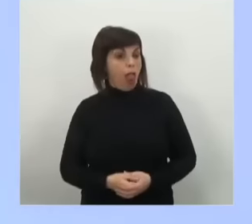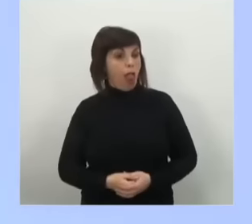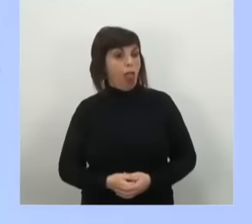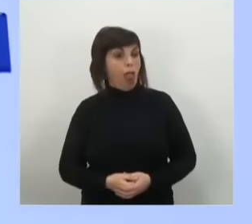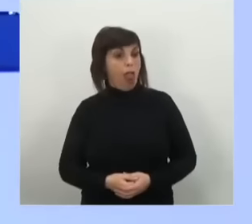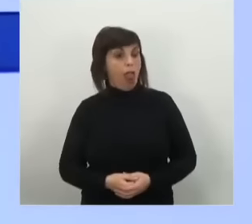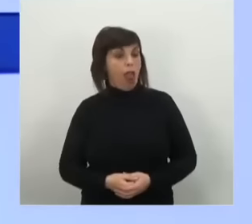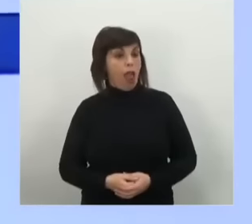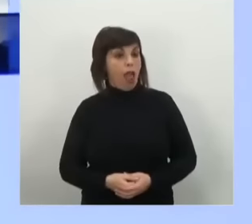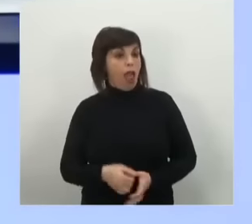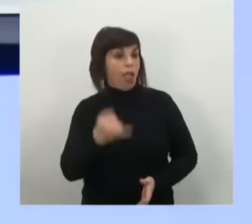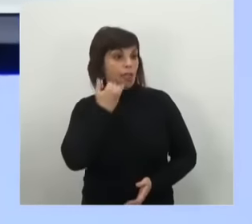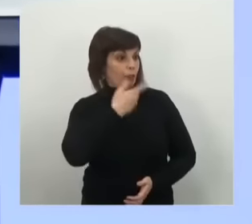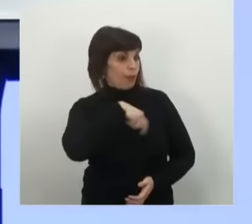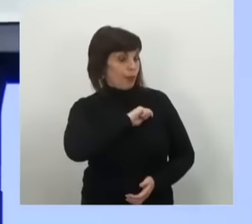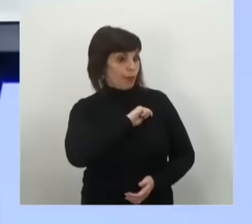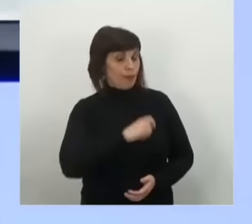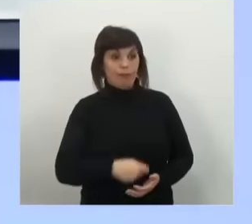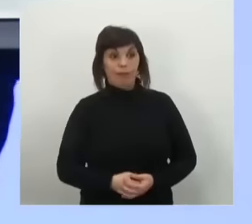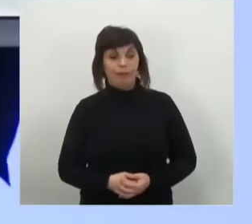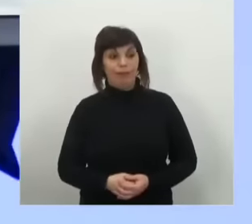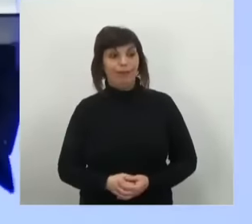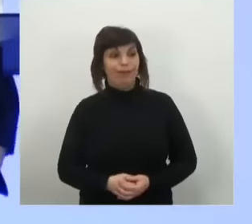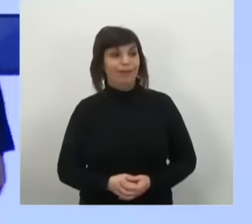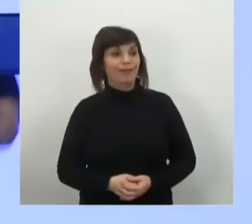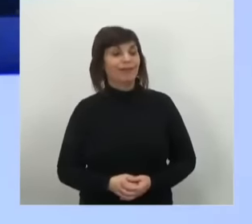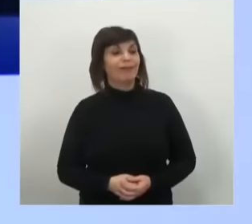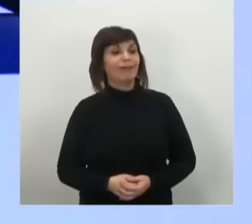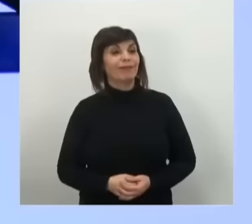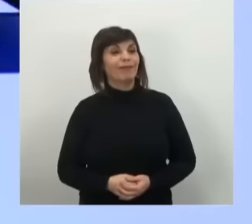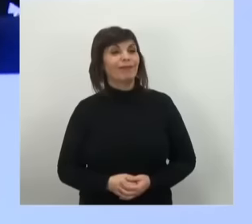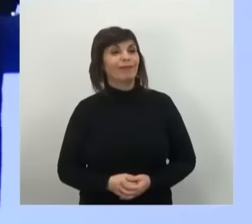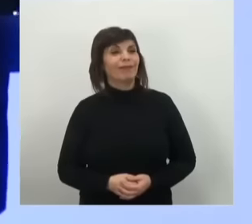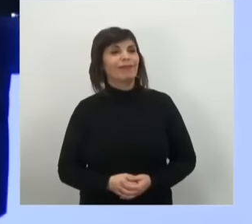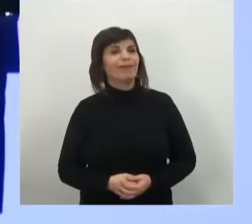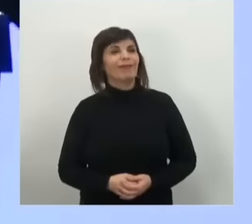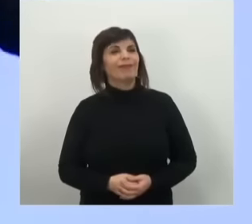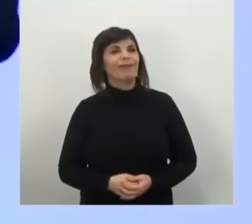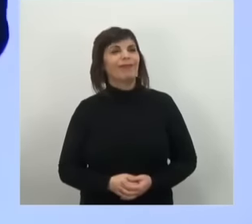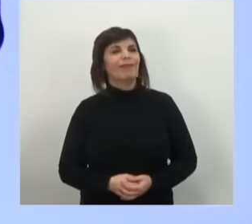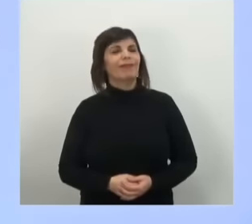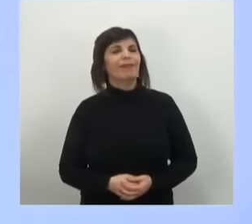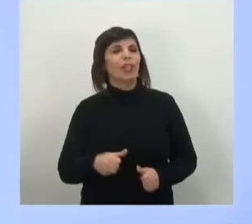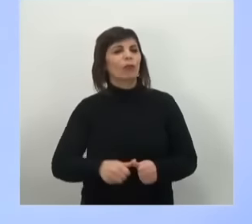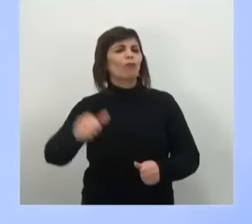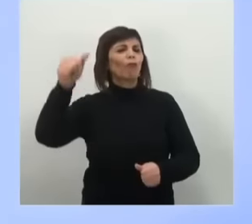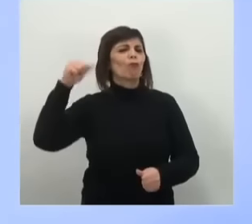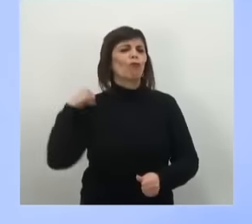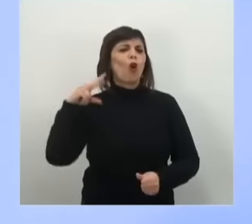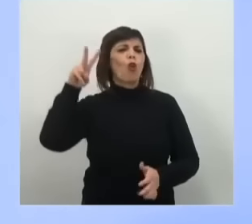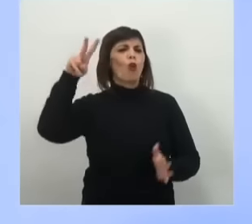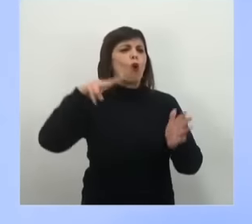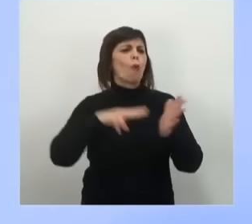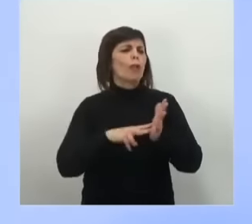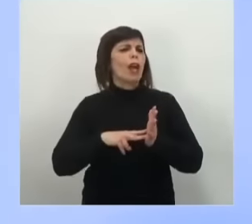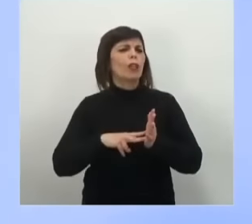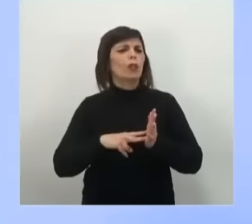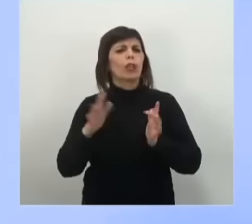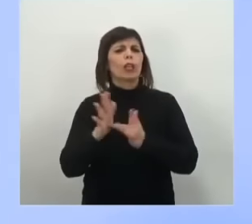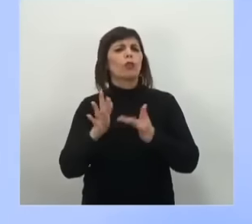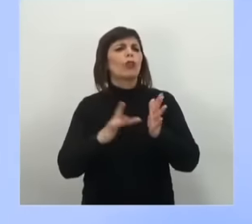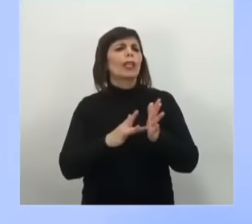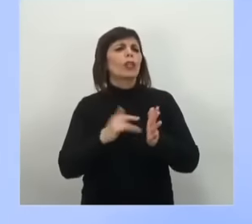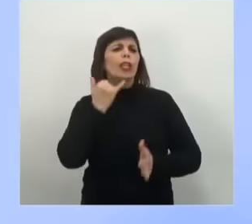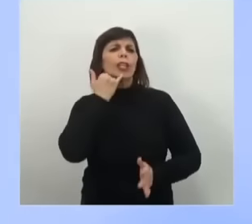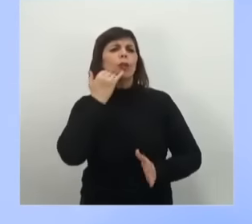español miren Cuál era el que le hablaba hace 2000 años atrás Me pregunto